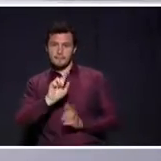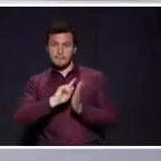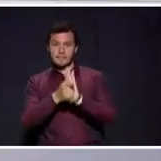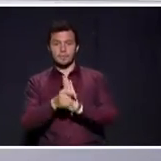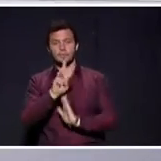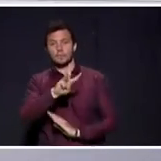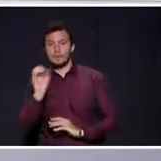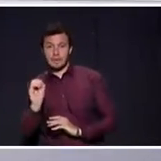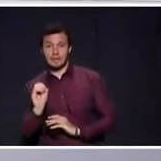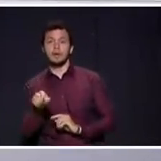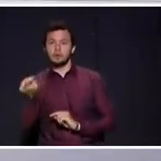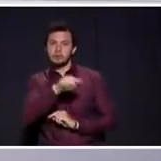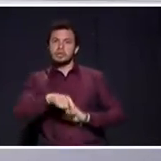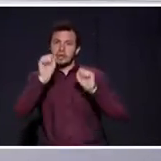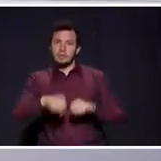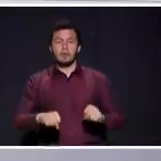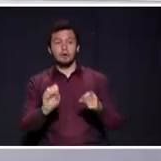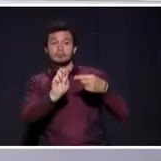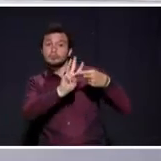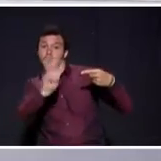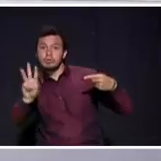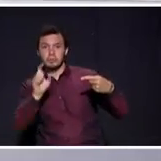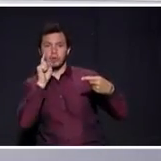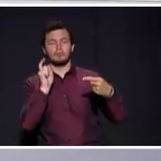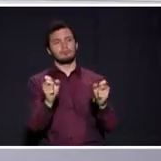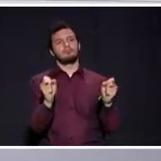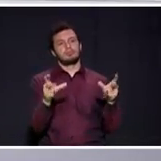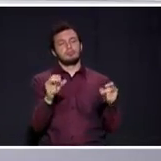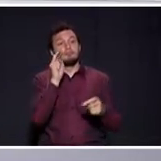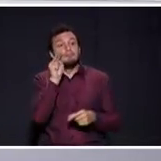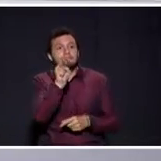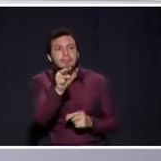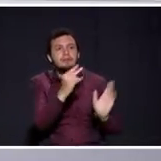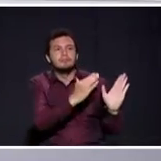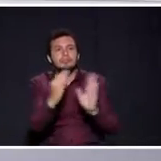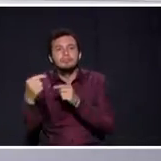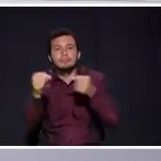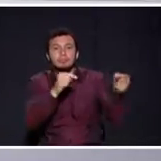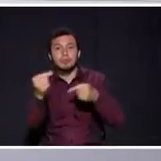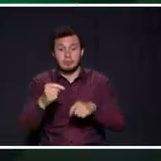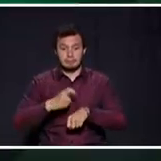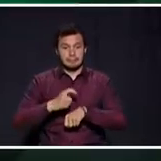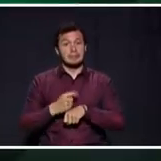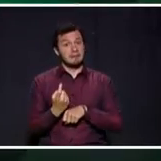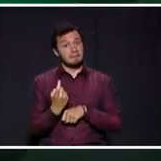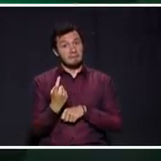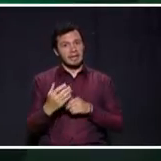poder estar siguiendo este debate y esto apenas está empezando faltan varios temas así que no se desconecte